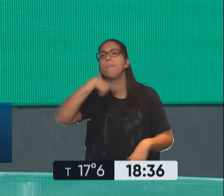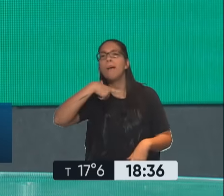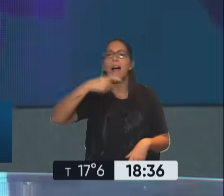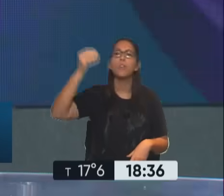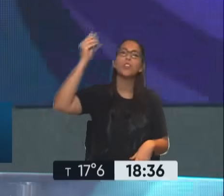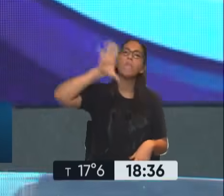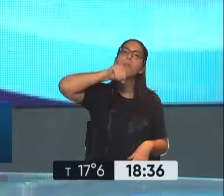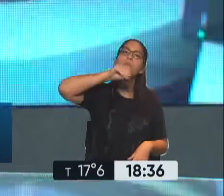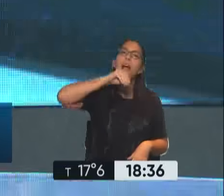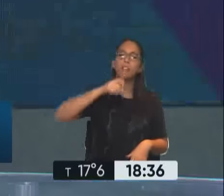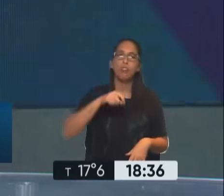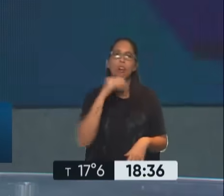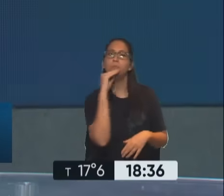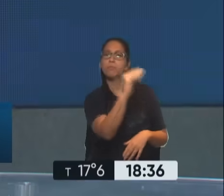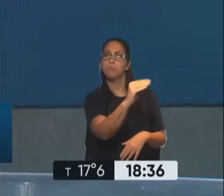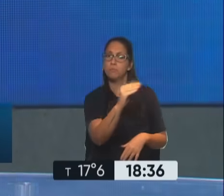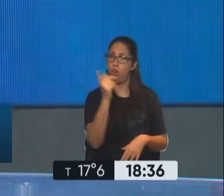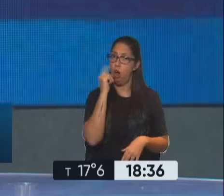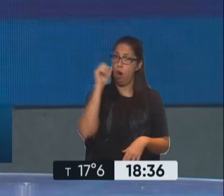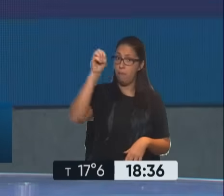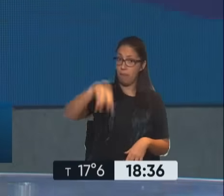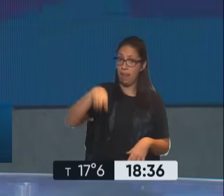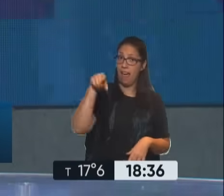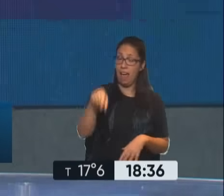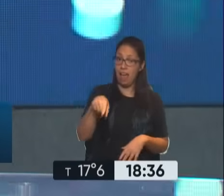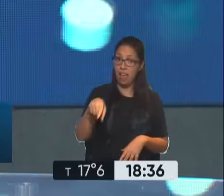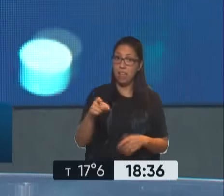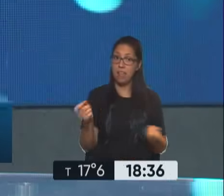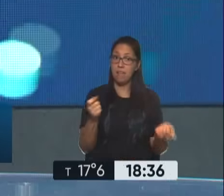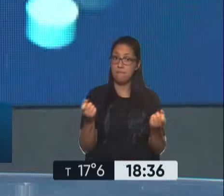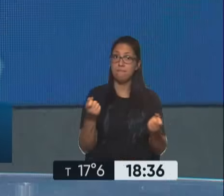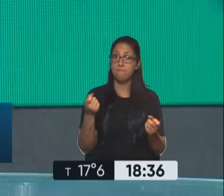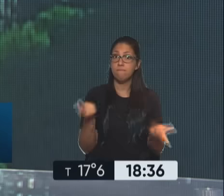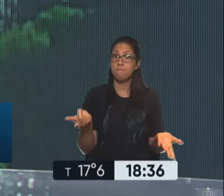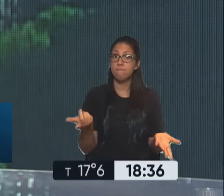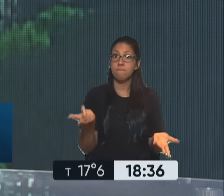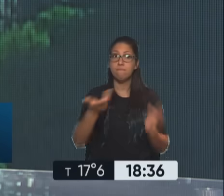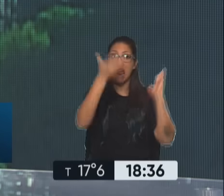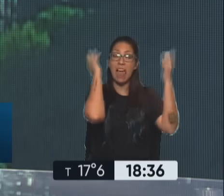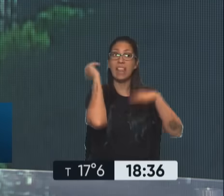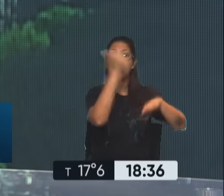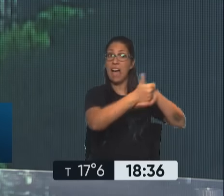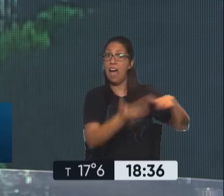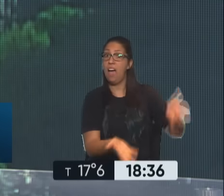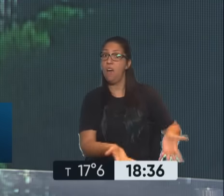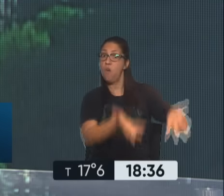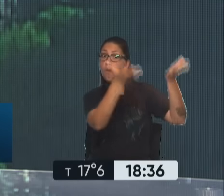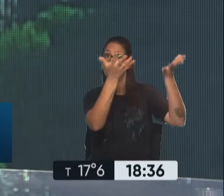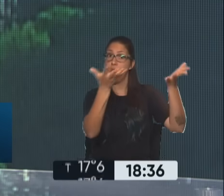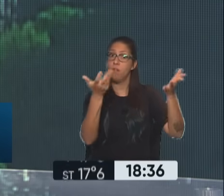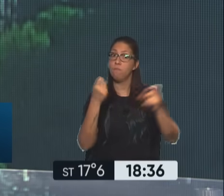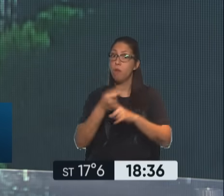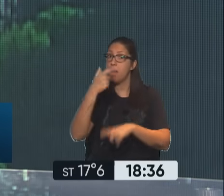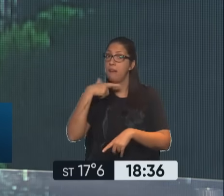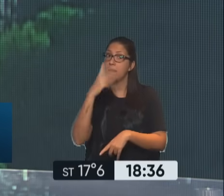Mauricio. ¿Cuánto ese hombre está ahí? Precisamente por esos dos candidatos. No, está ahí por el